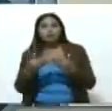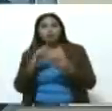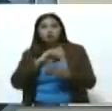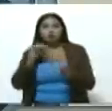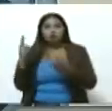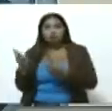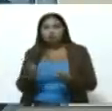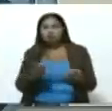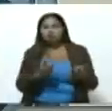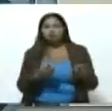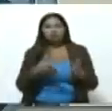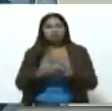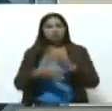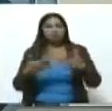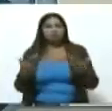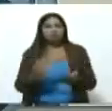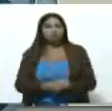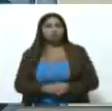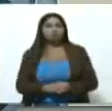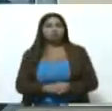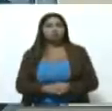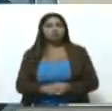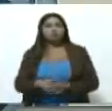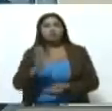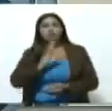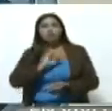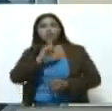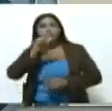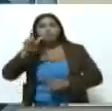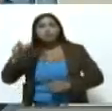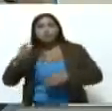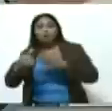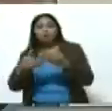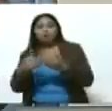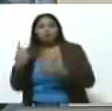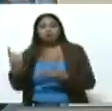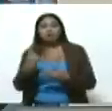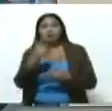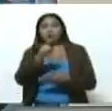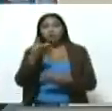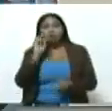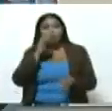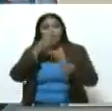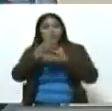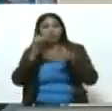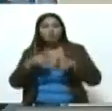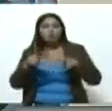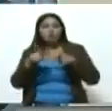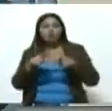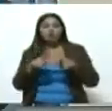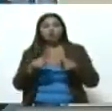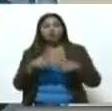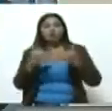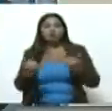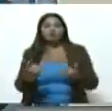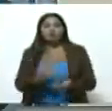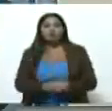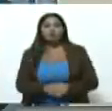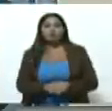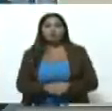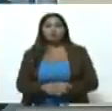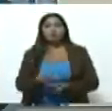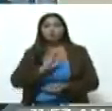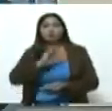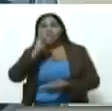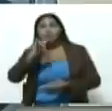recibir de la gente, no solamente los que podían ir a los despachos de la Defensoría, sus